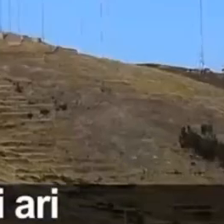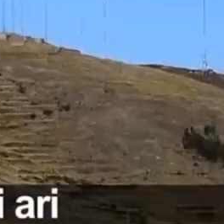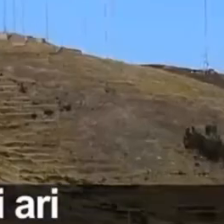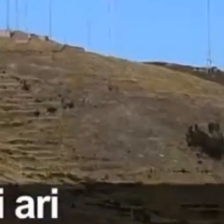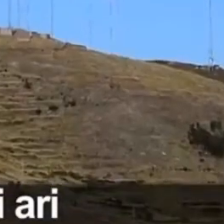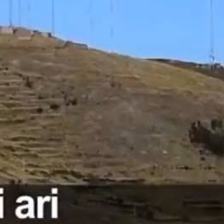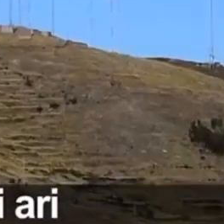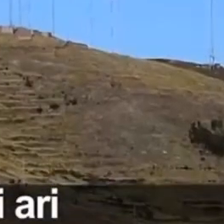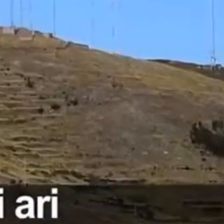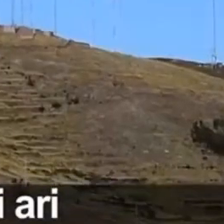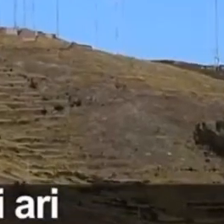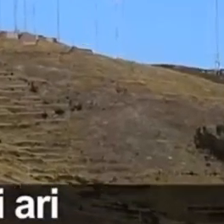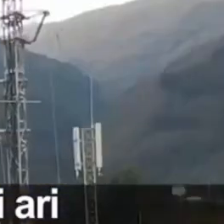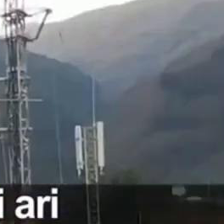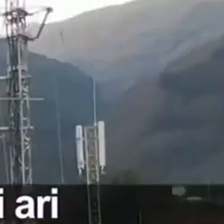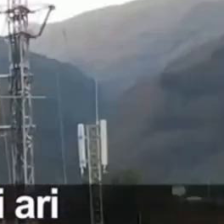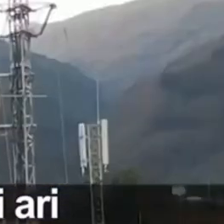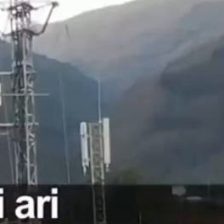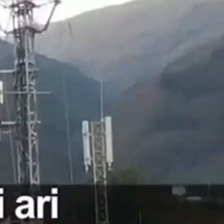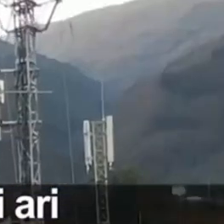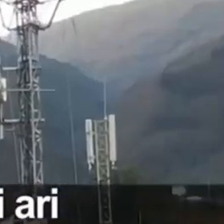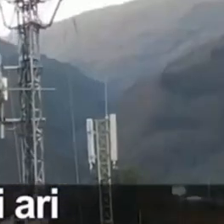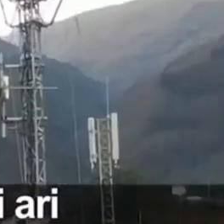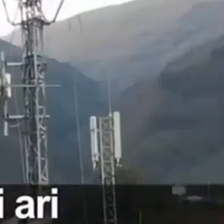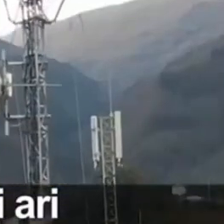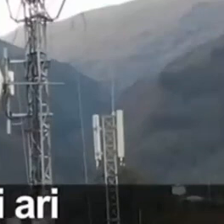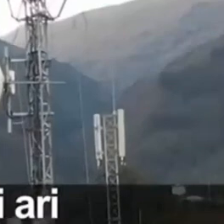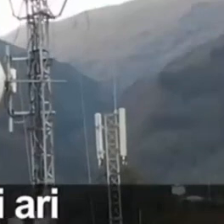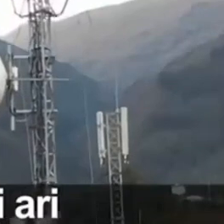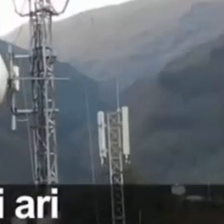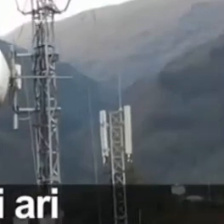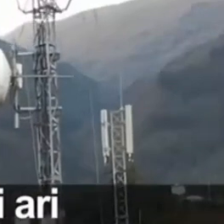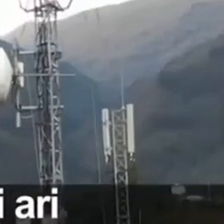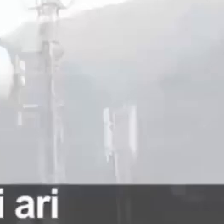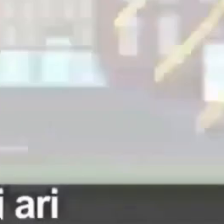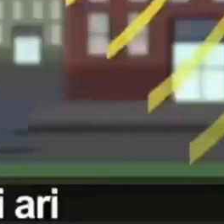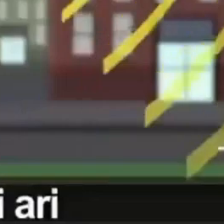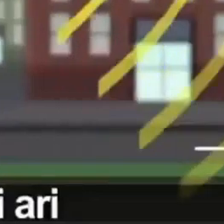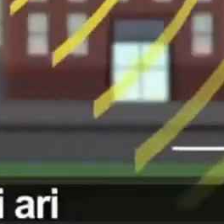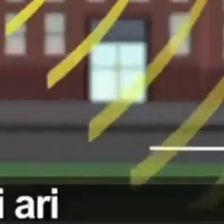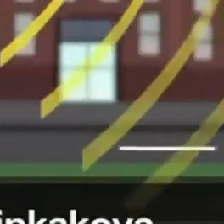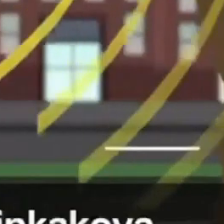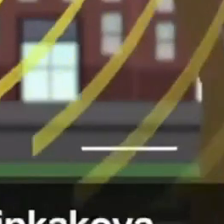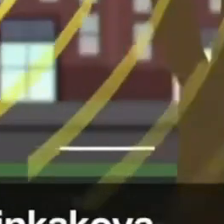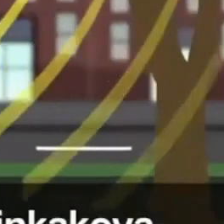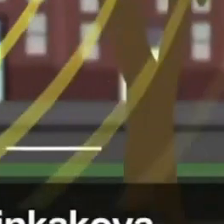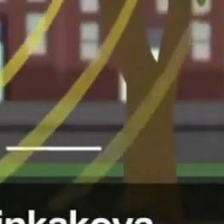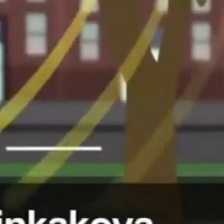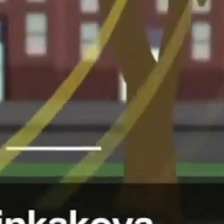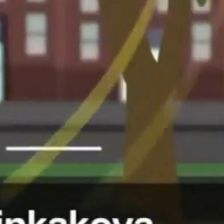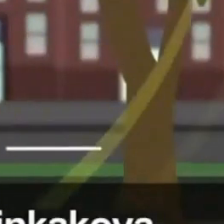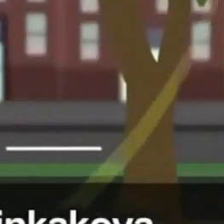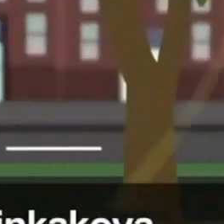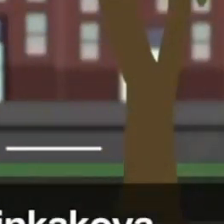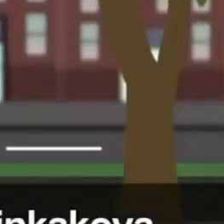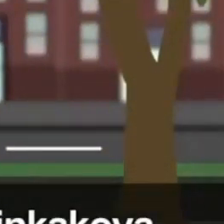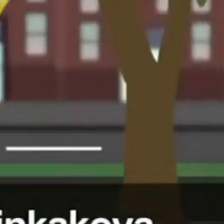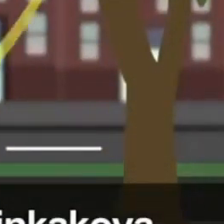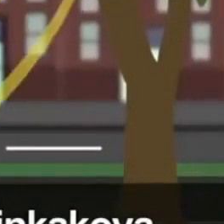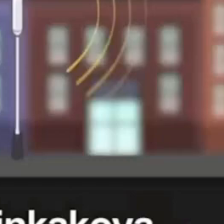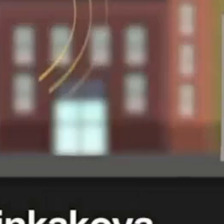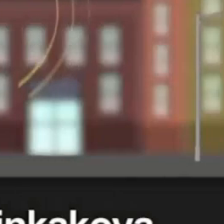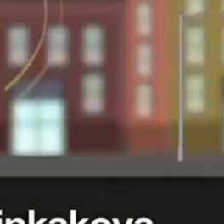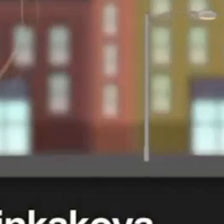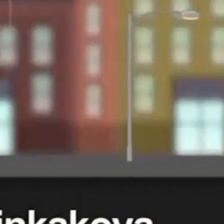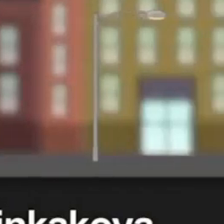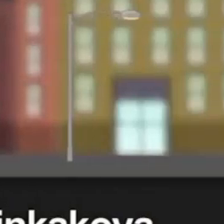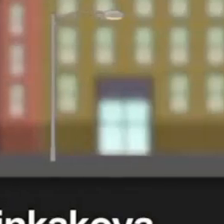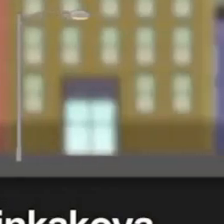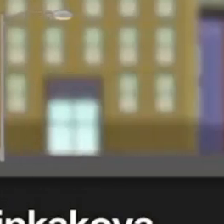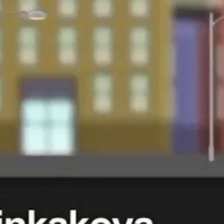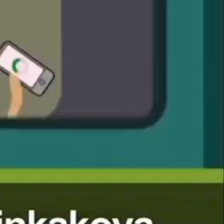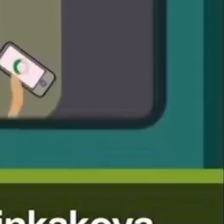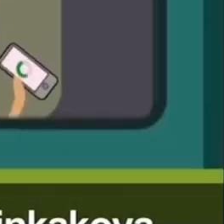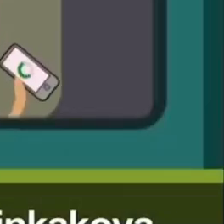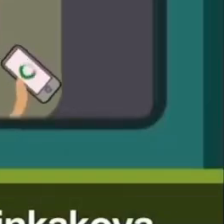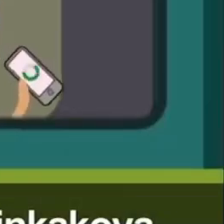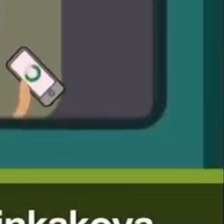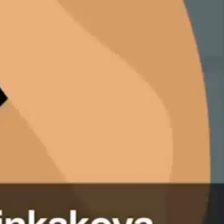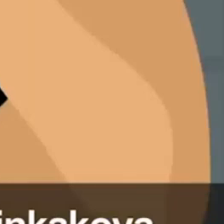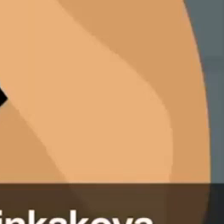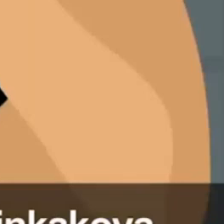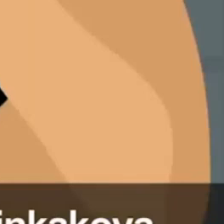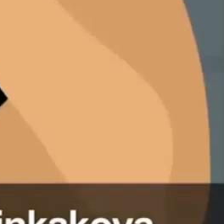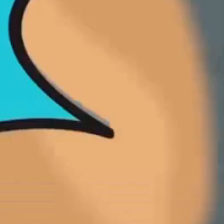pe soquija paja chiri ari omata kake ancaje mabacaya en papashinin ampits pe. Irota que acobiri